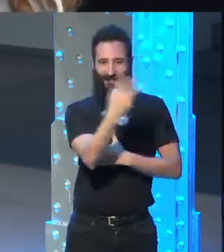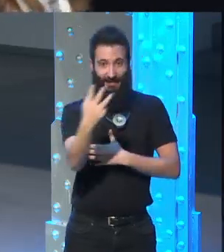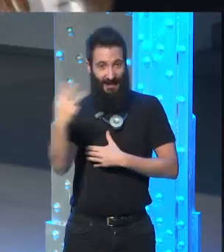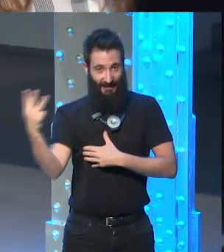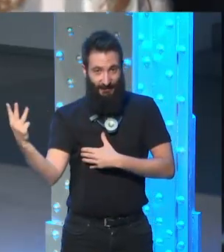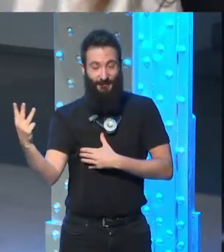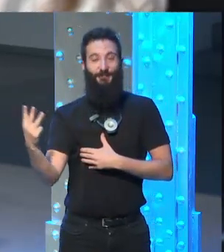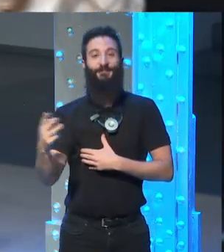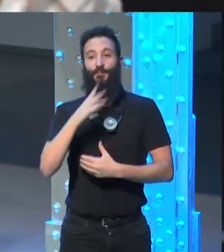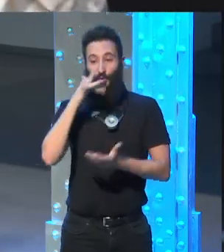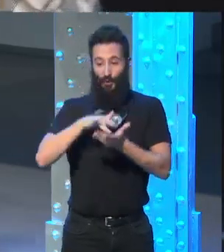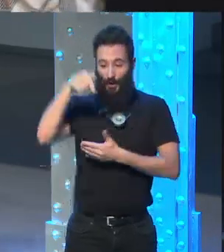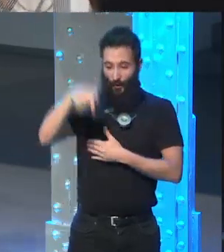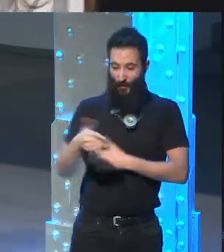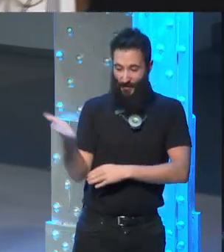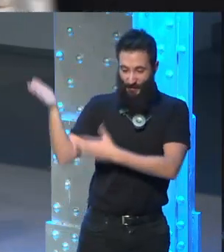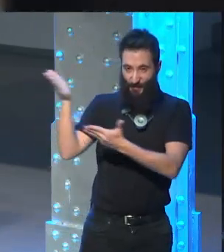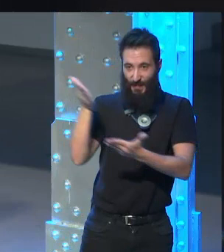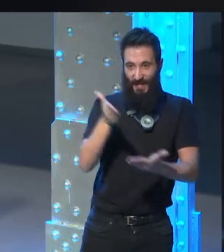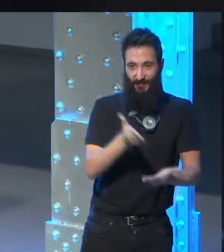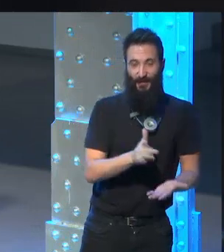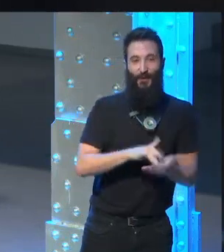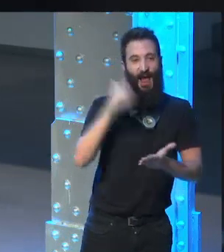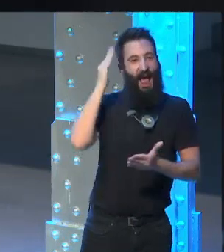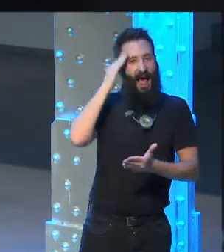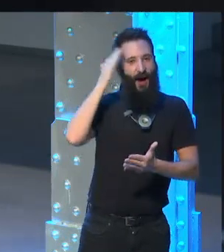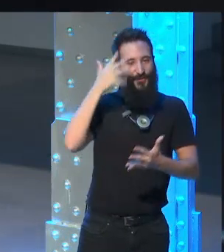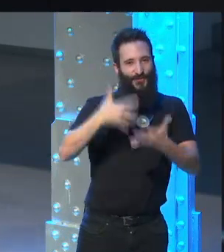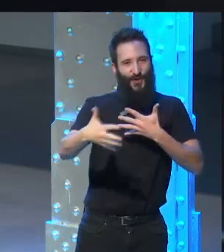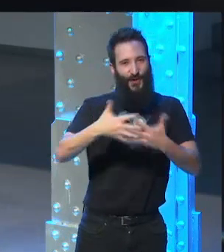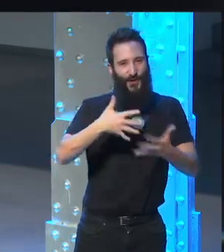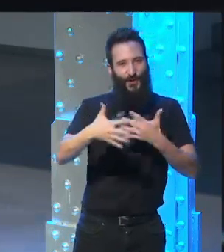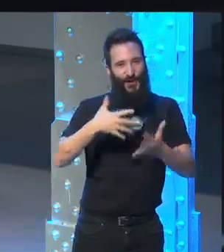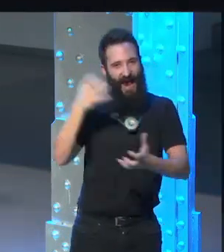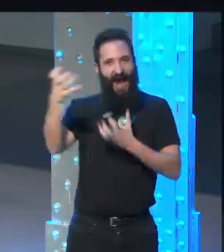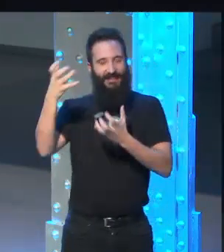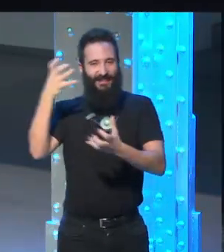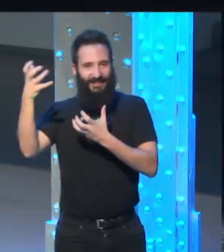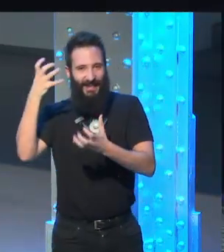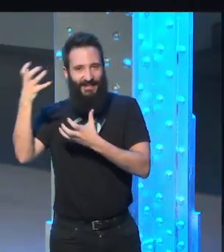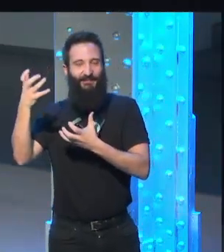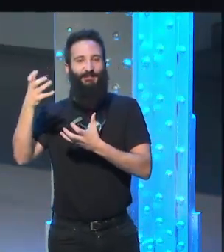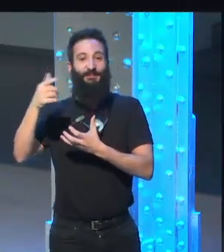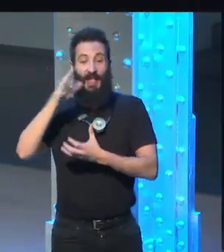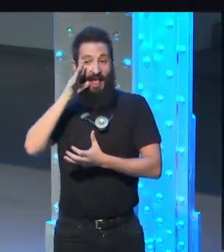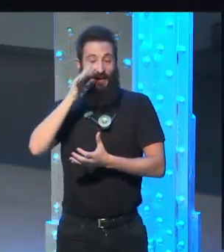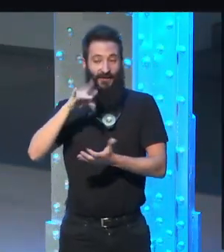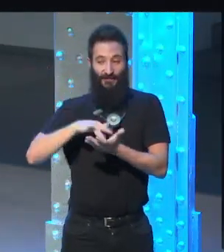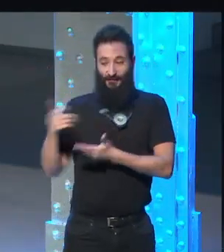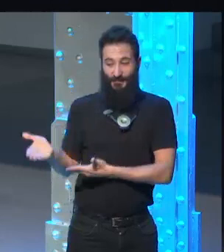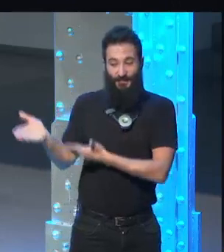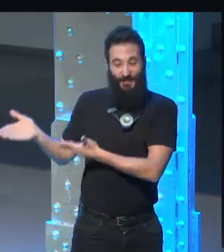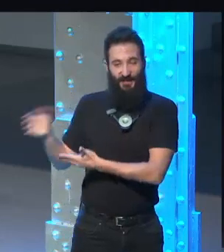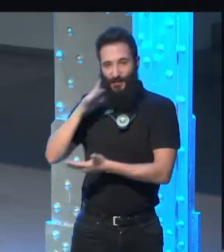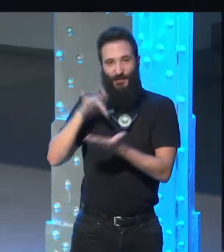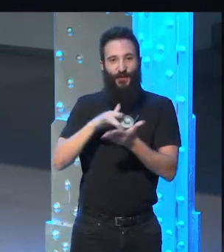Y hoy tenemos aquí con nosotros a sus autores, a los artistas. Y ahora vais a subir.